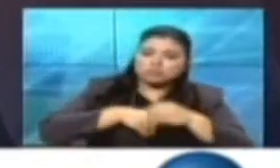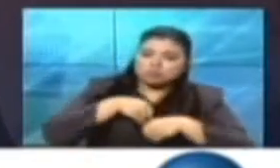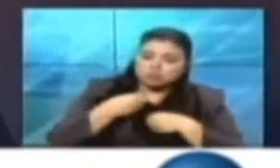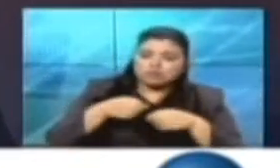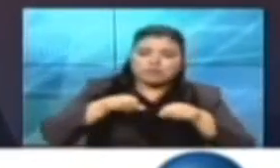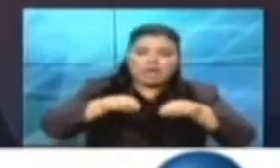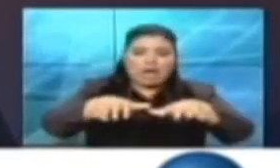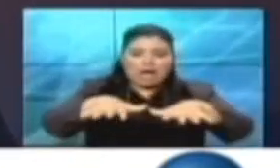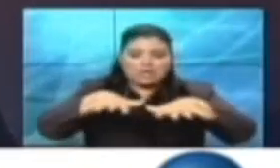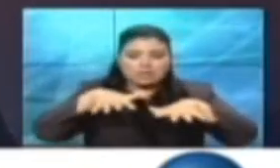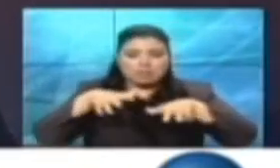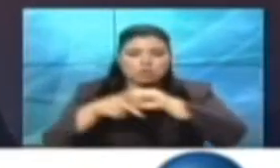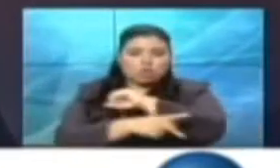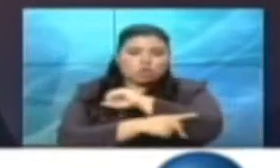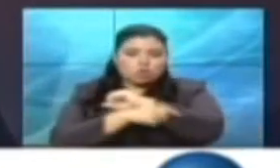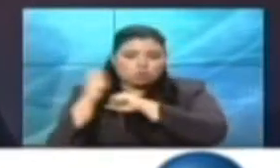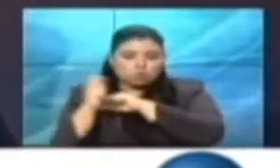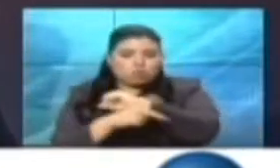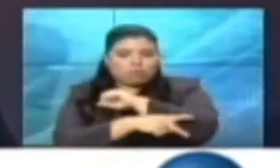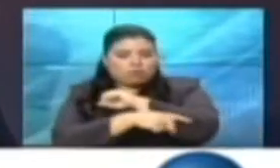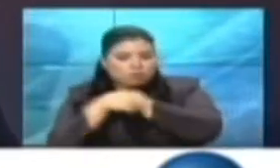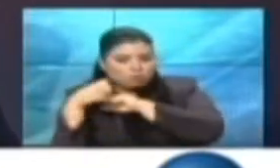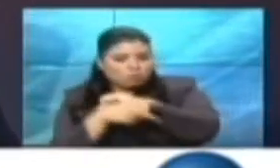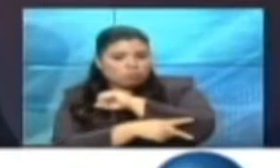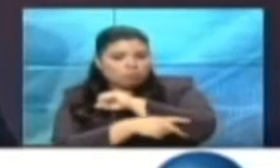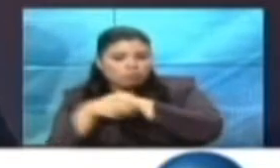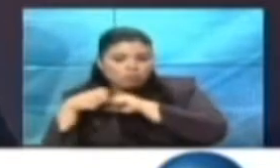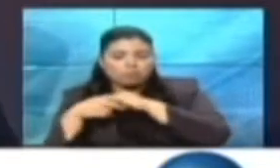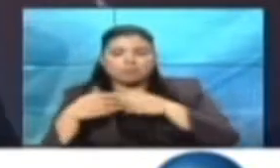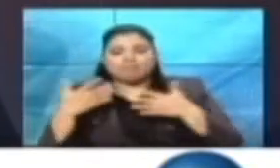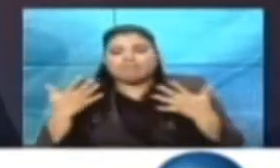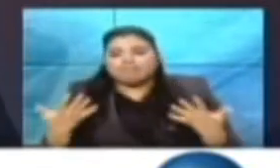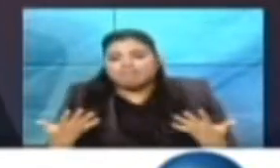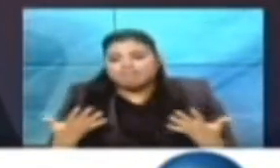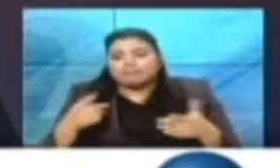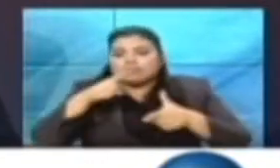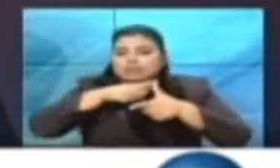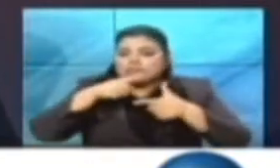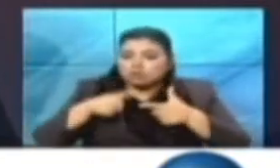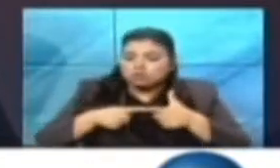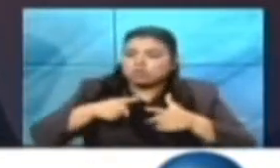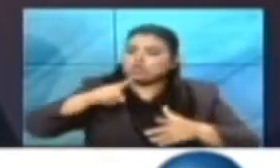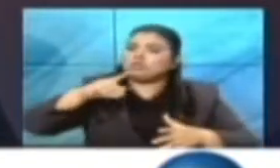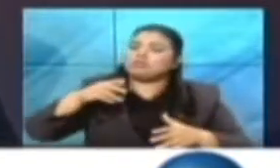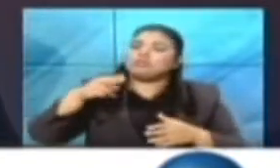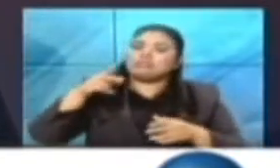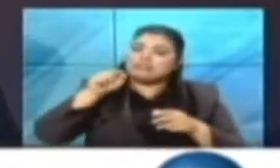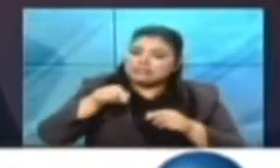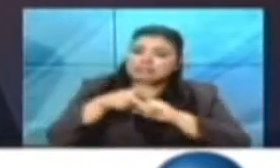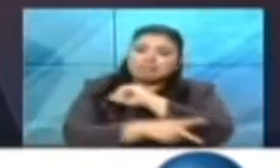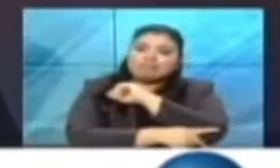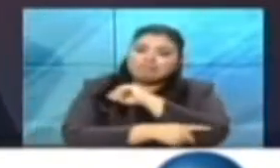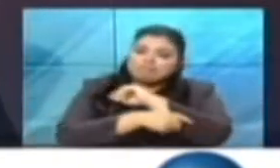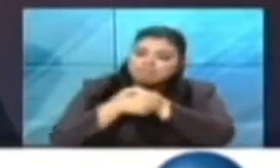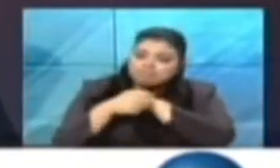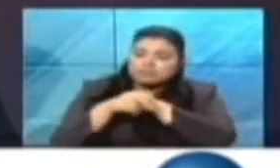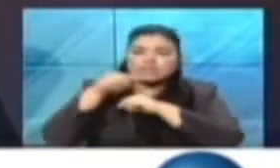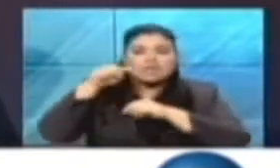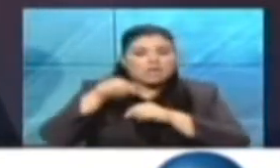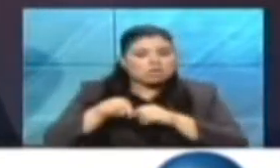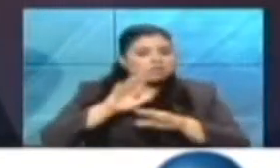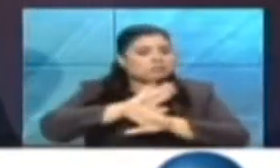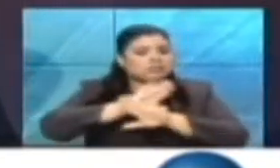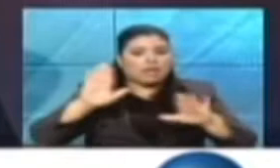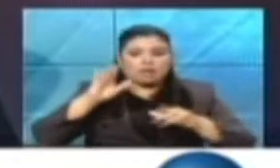cárcel y se va a recuperar lo robado el delito de corrupción no va a prescribir y se va a